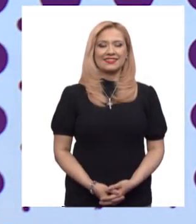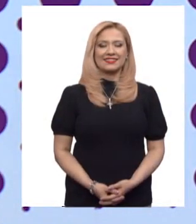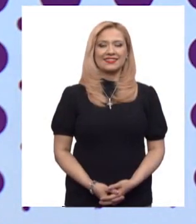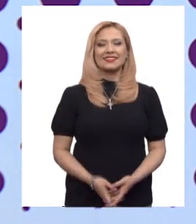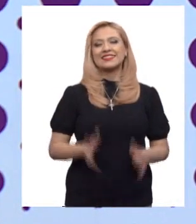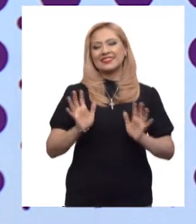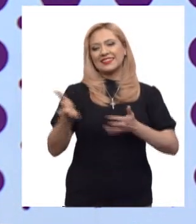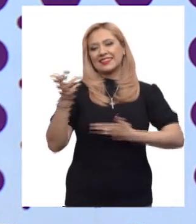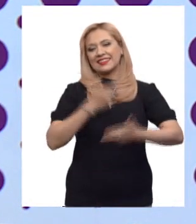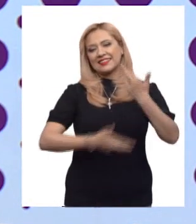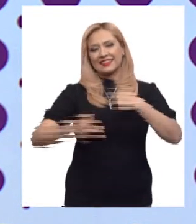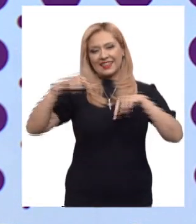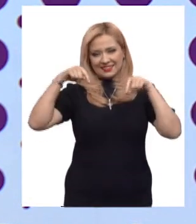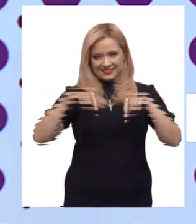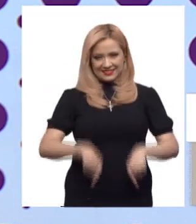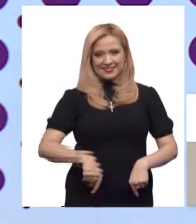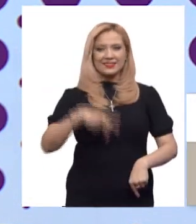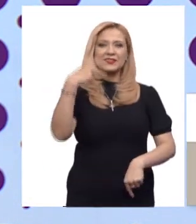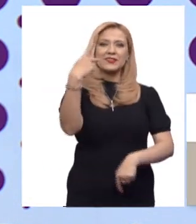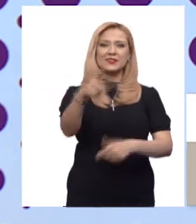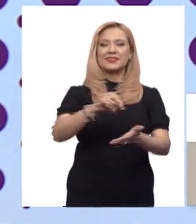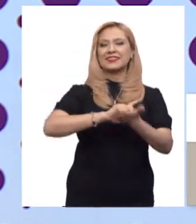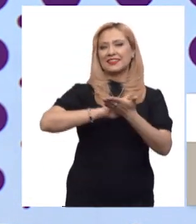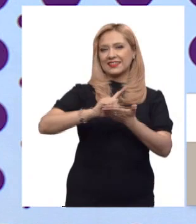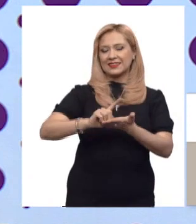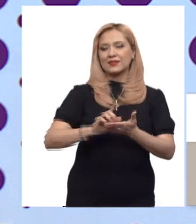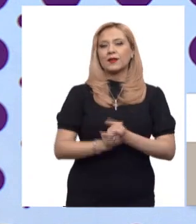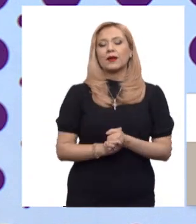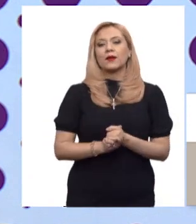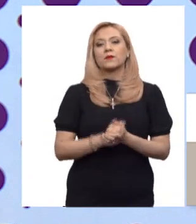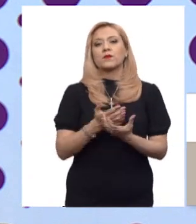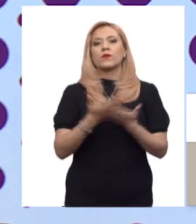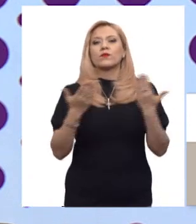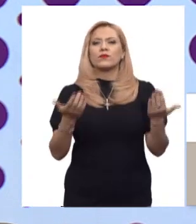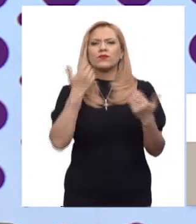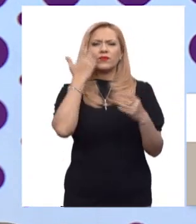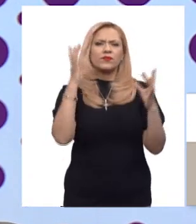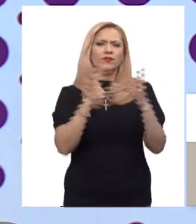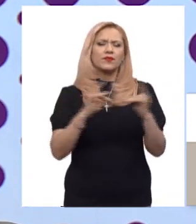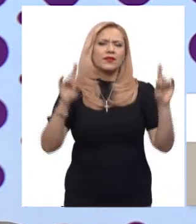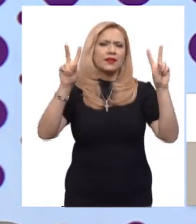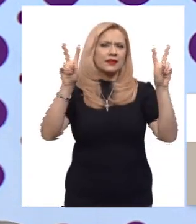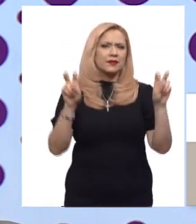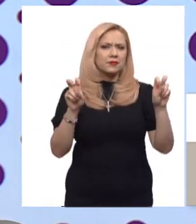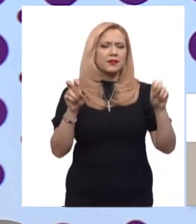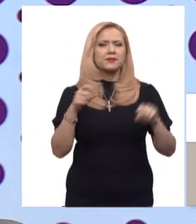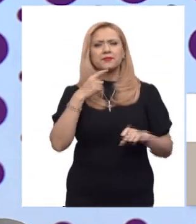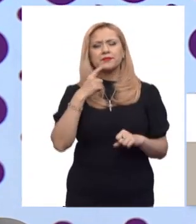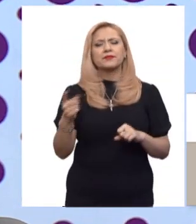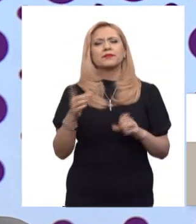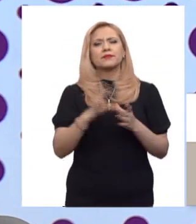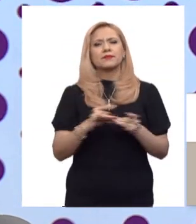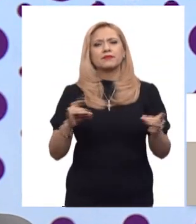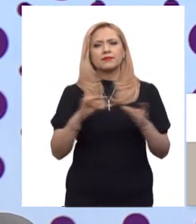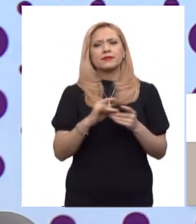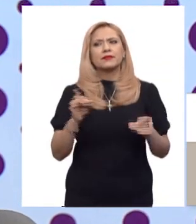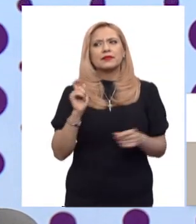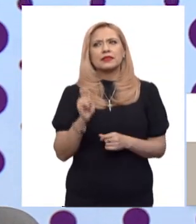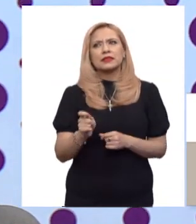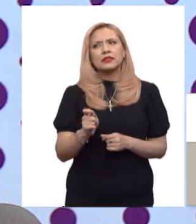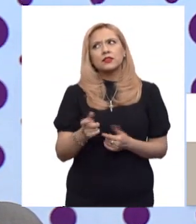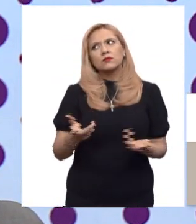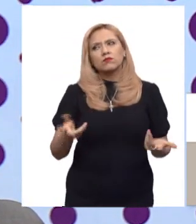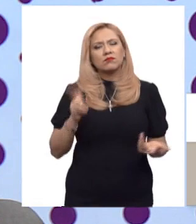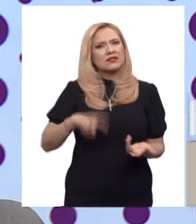Ya estamos de regreso en el programa Tus Derechos y queremos retomar el tema. Nos quedamos, Eduardo, nos estabas comentando sobre un